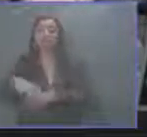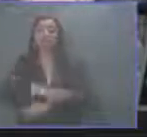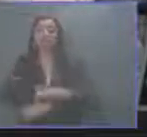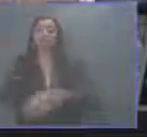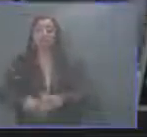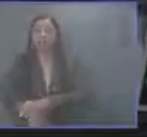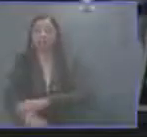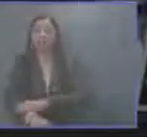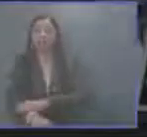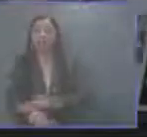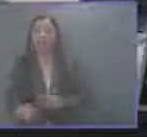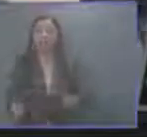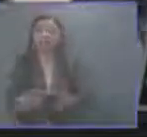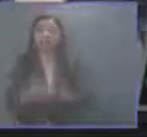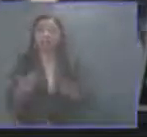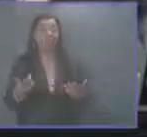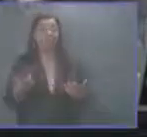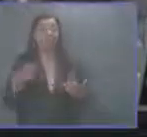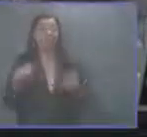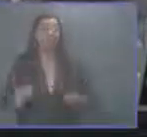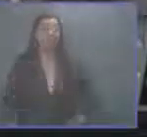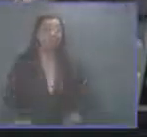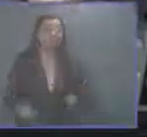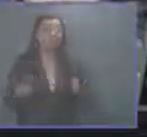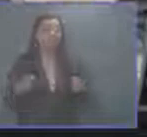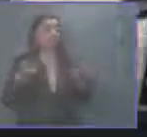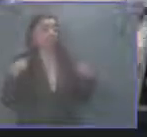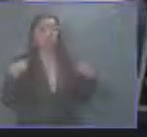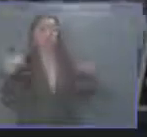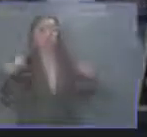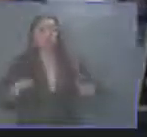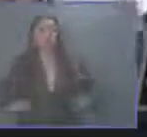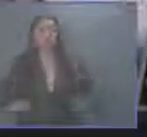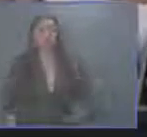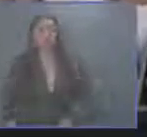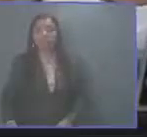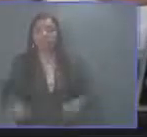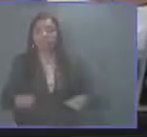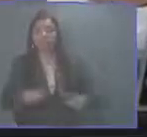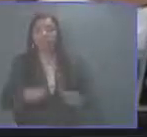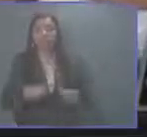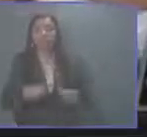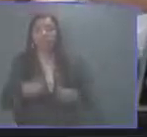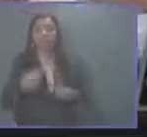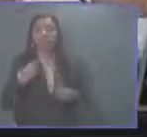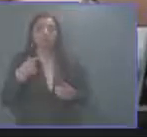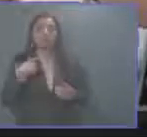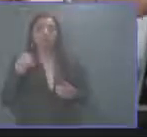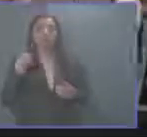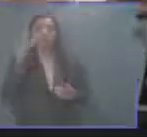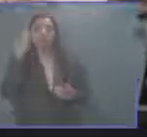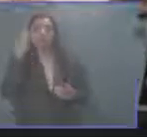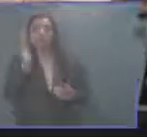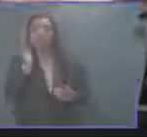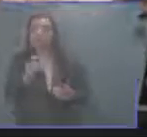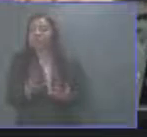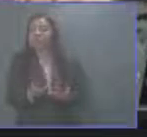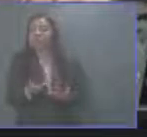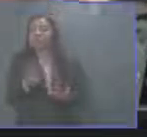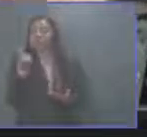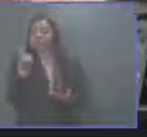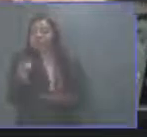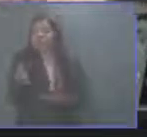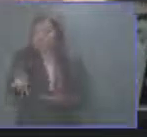es para los uniformes que para la munición pero al final del día después no sabemos qué pasó con esas